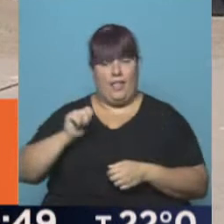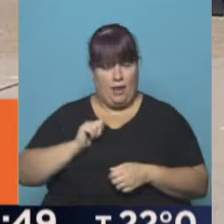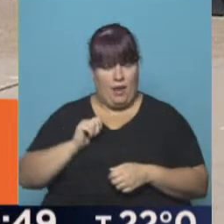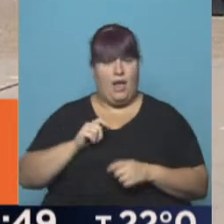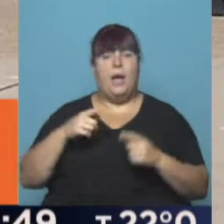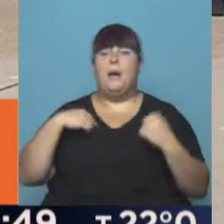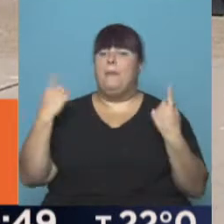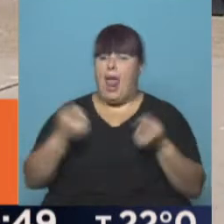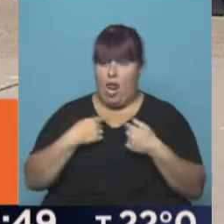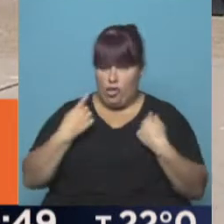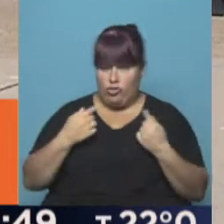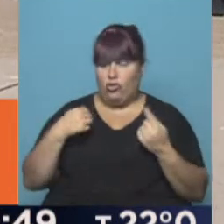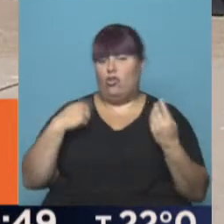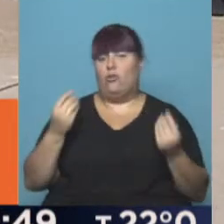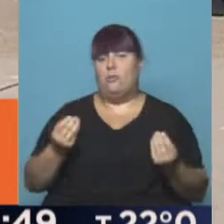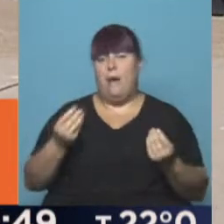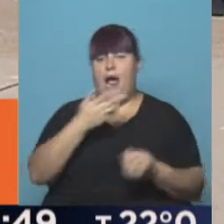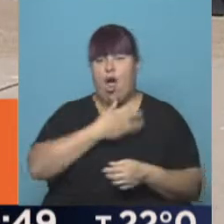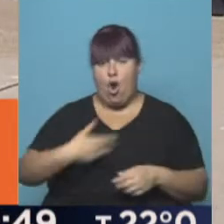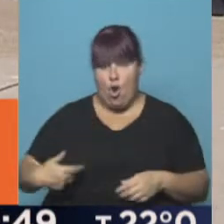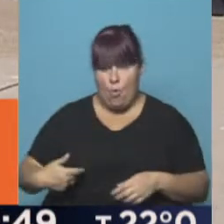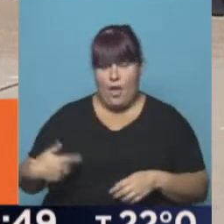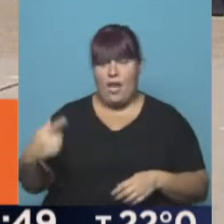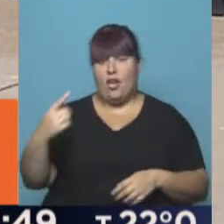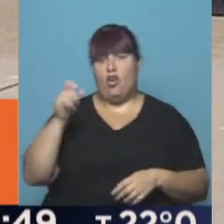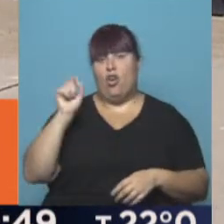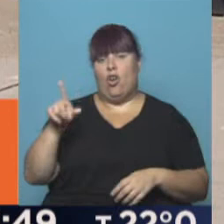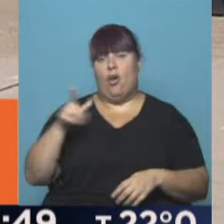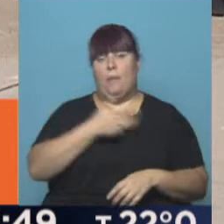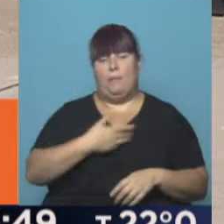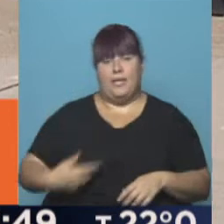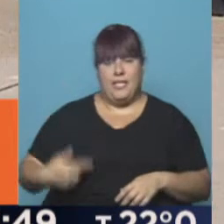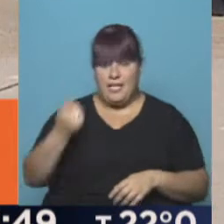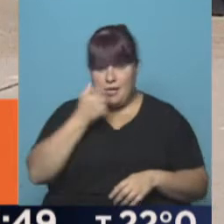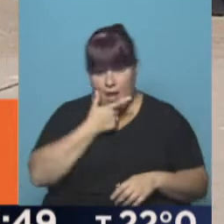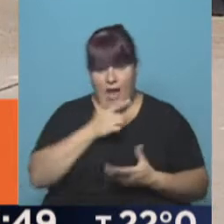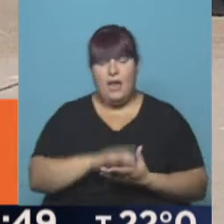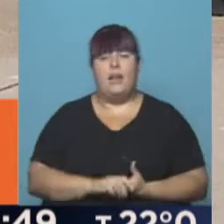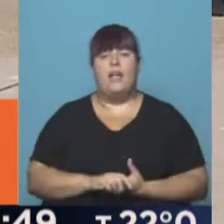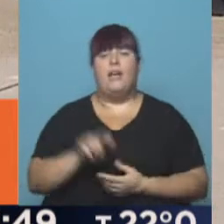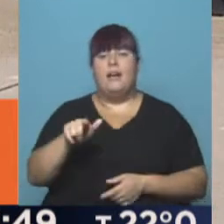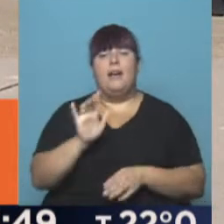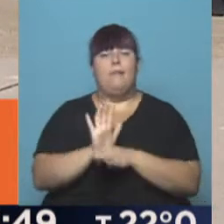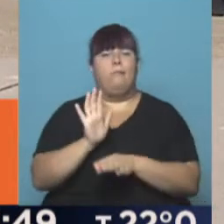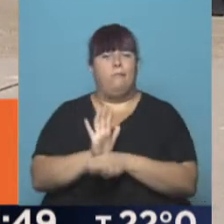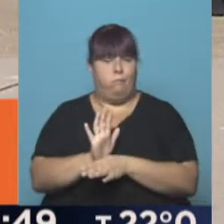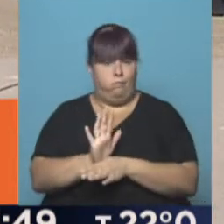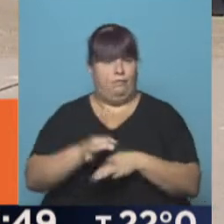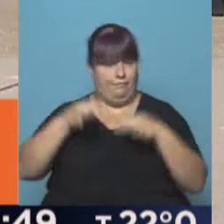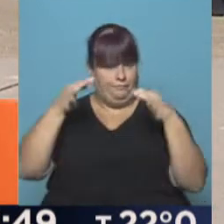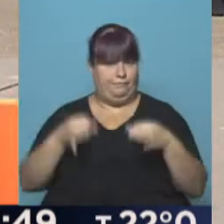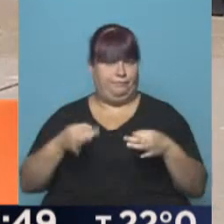Para nosotros, para el gobierno del presidente Mauricio Macri, esto es un